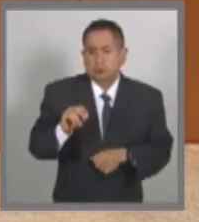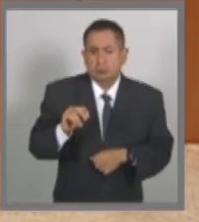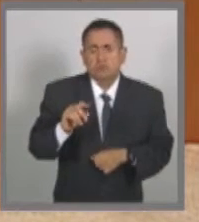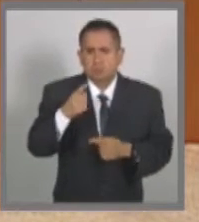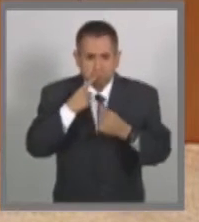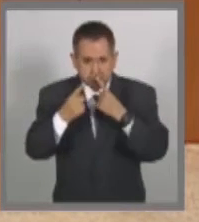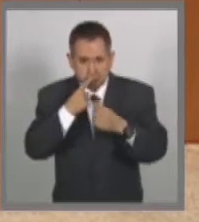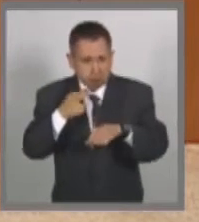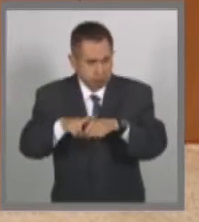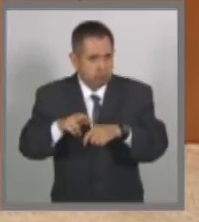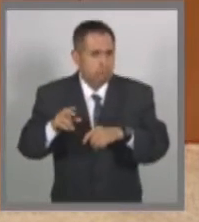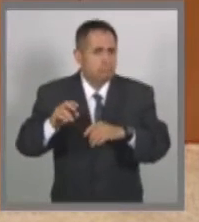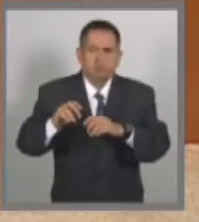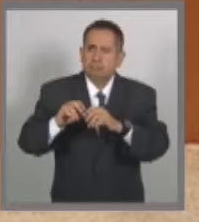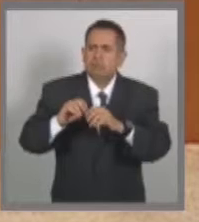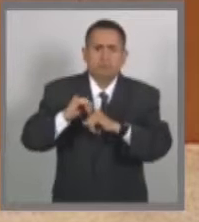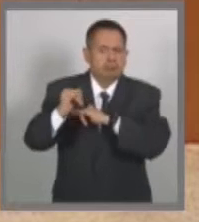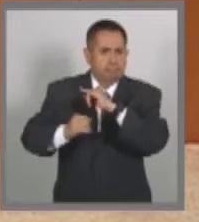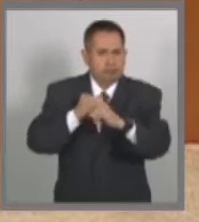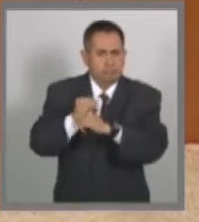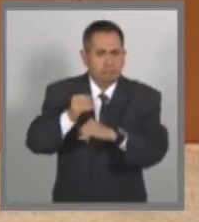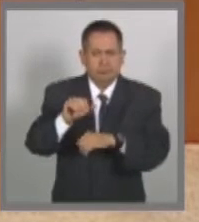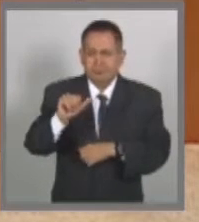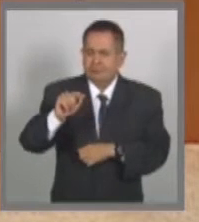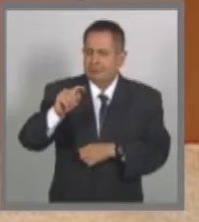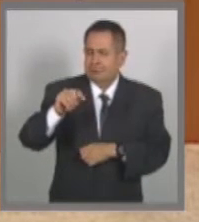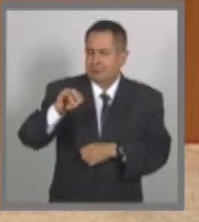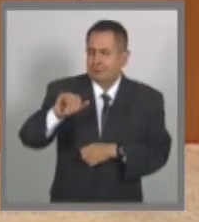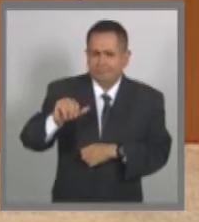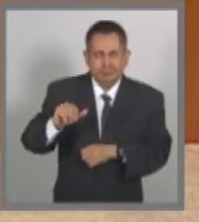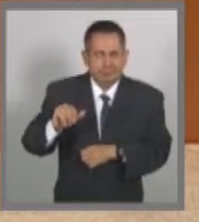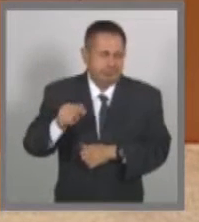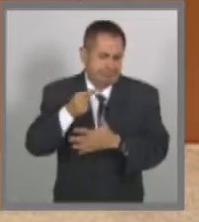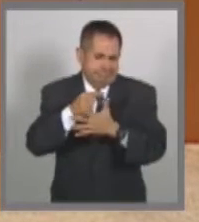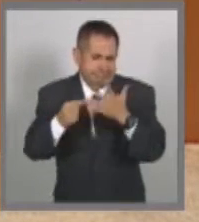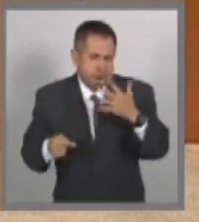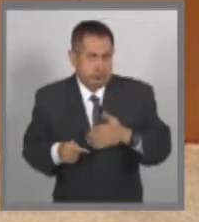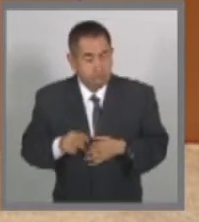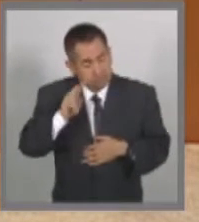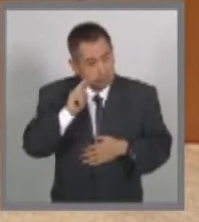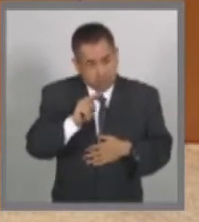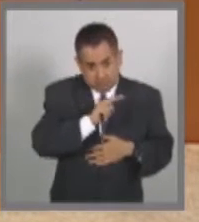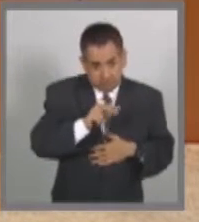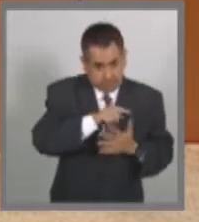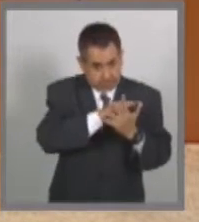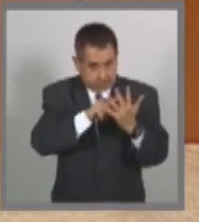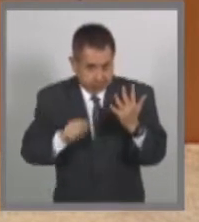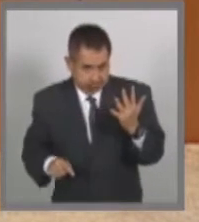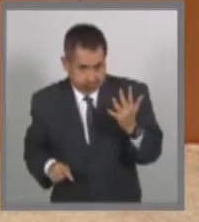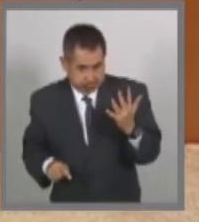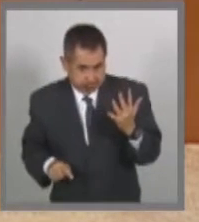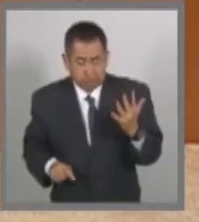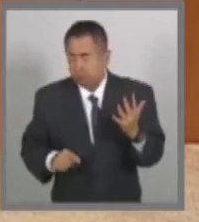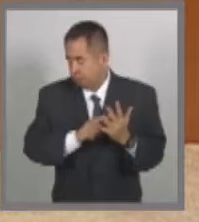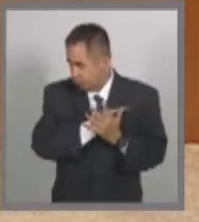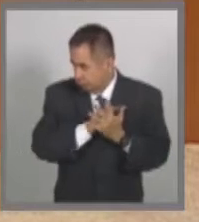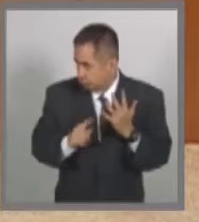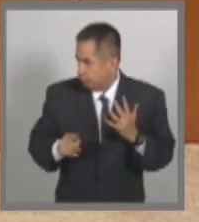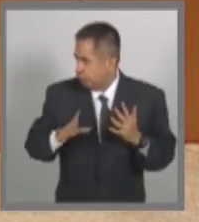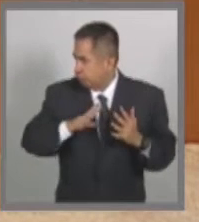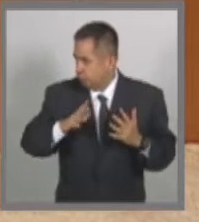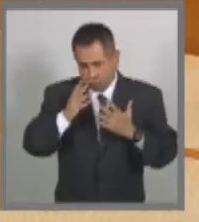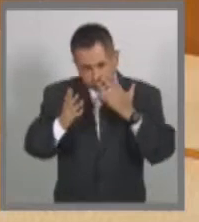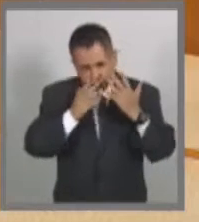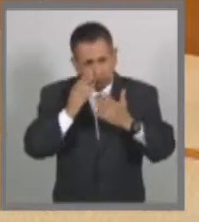del Organismo Internacional de la Energía Atómica, entre otros. Como se puede apreciar, los ciudadanos propuestos para ocupar el cargo